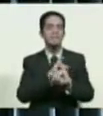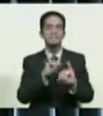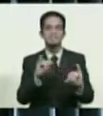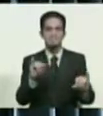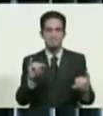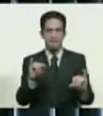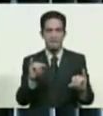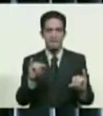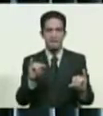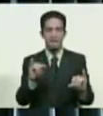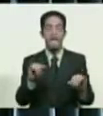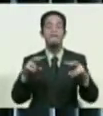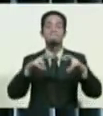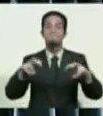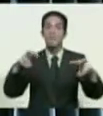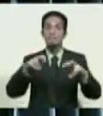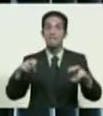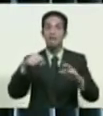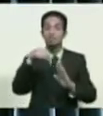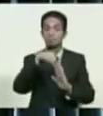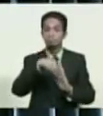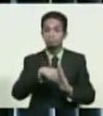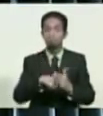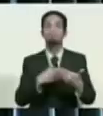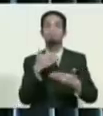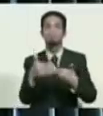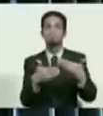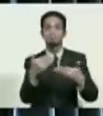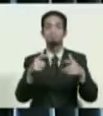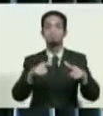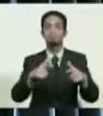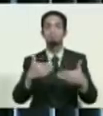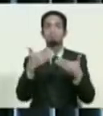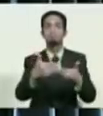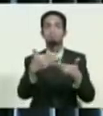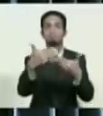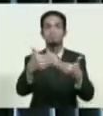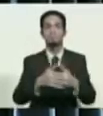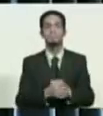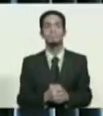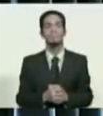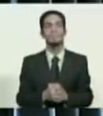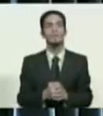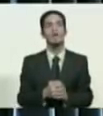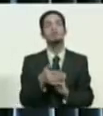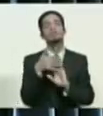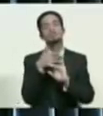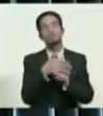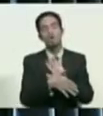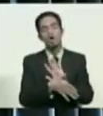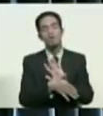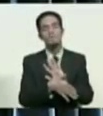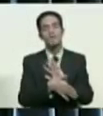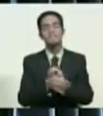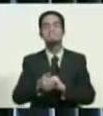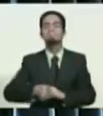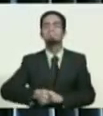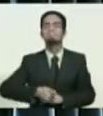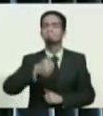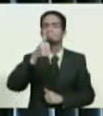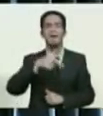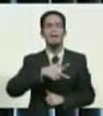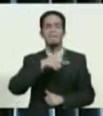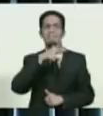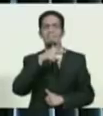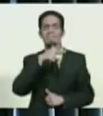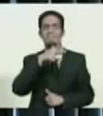avanzadas las investigaciones referidas a lo que podríamos catalogar como el más horrendo crimen